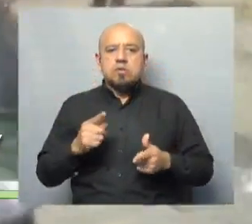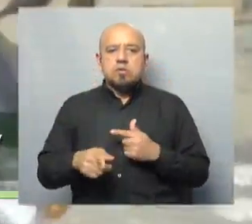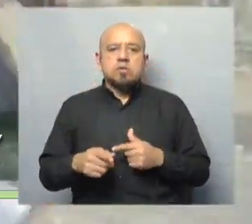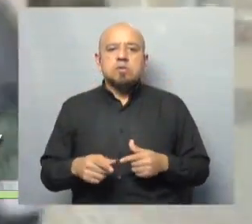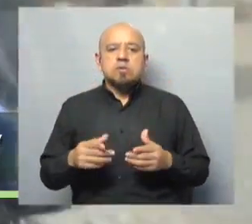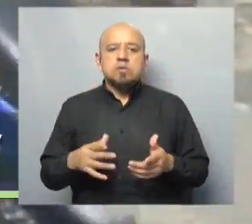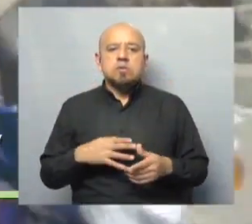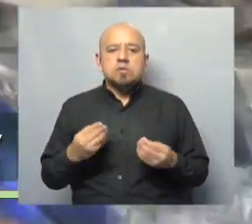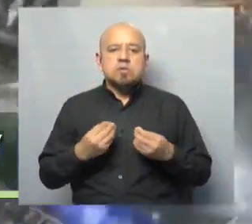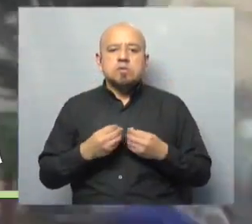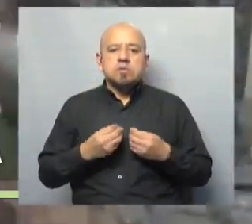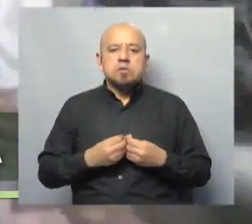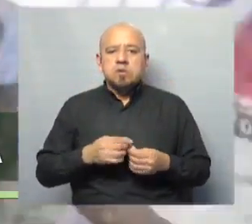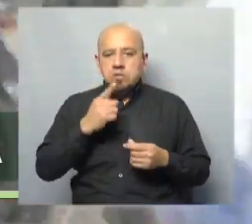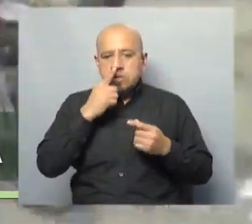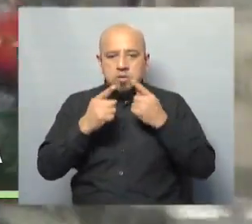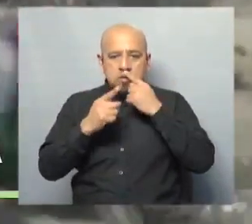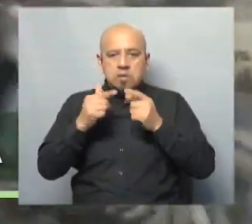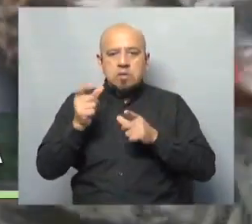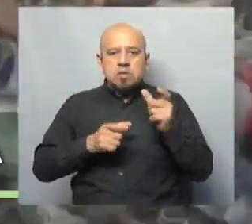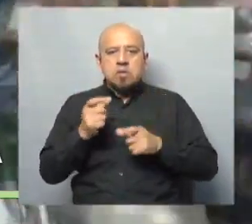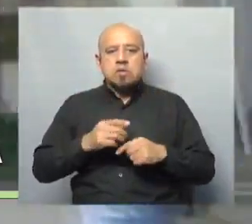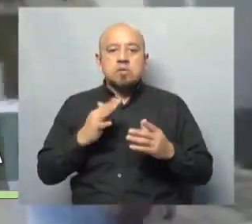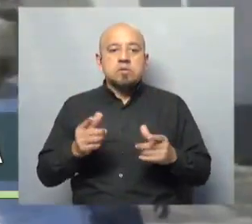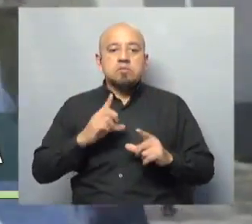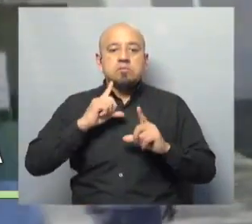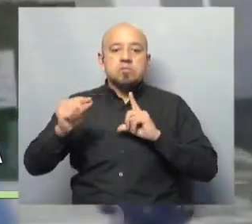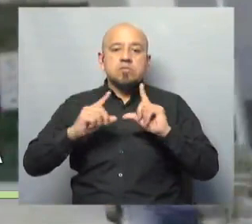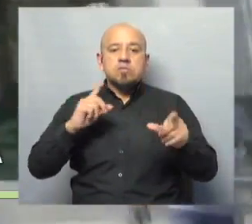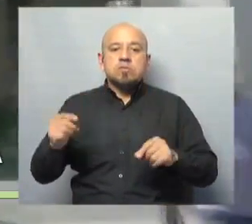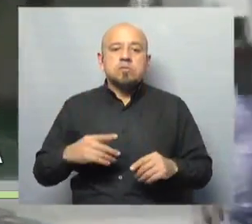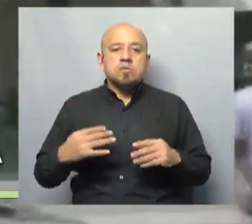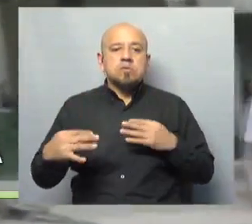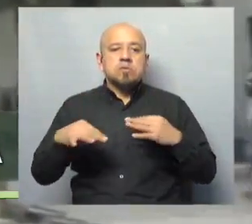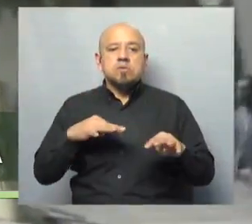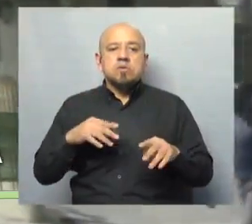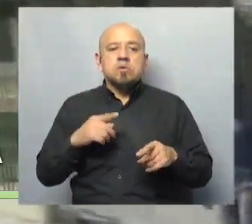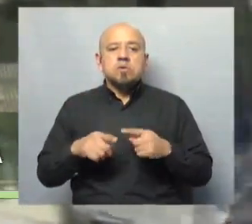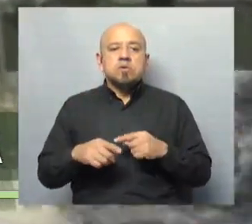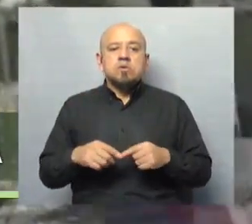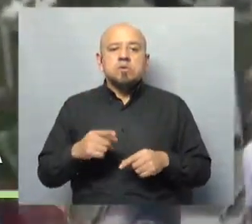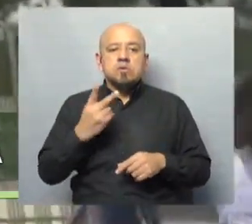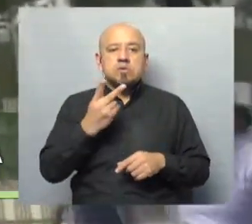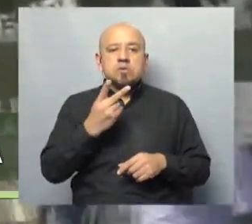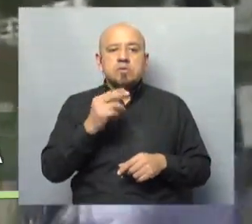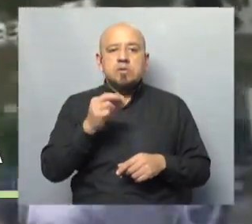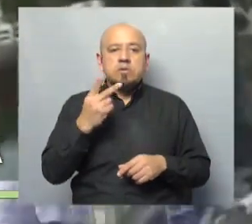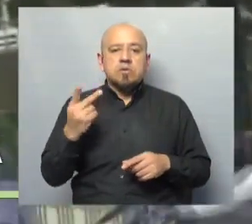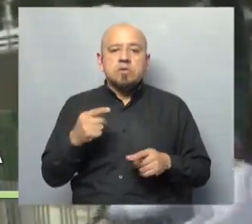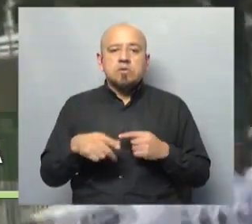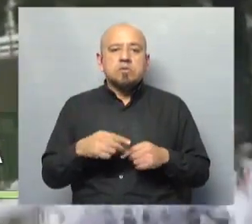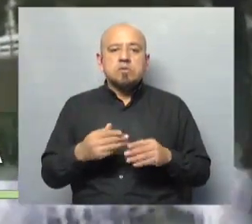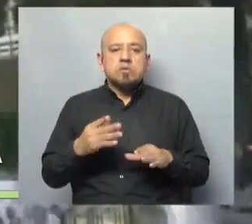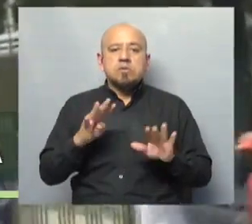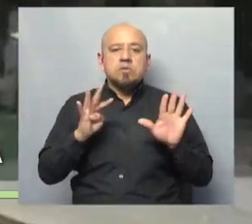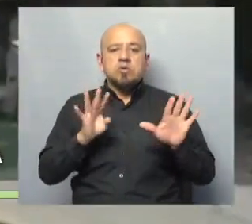llevado a que decenas de miles de personas quieran emigrar del país luego que los enfrentamientos entre pandillas durante el 2022 han dejado más de